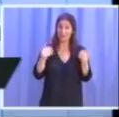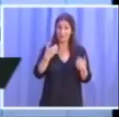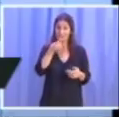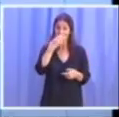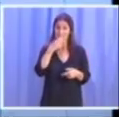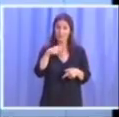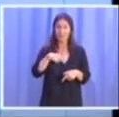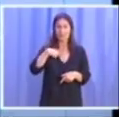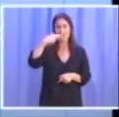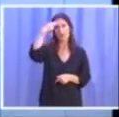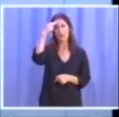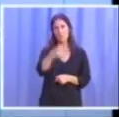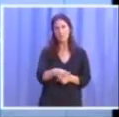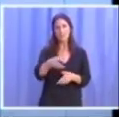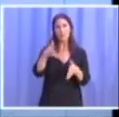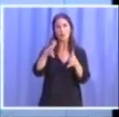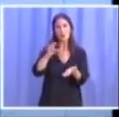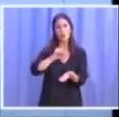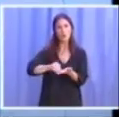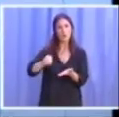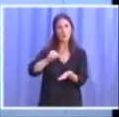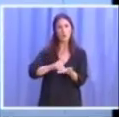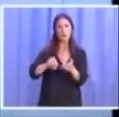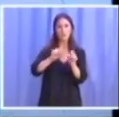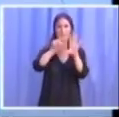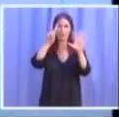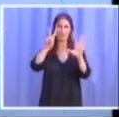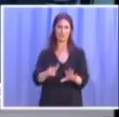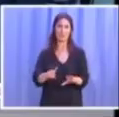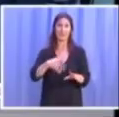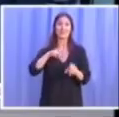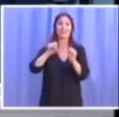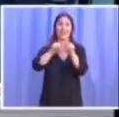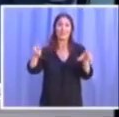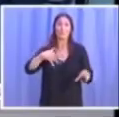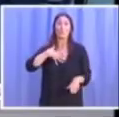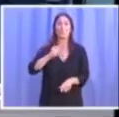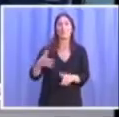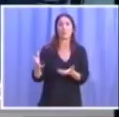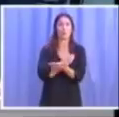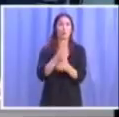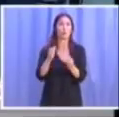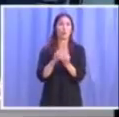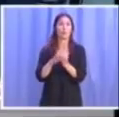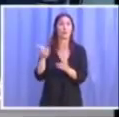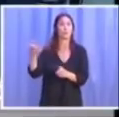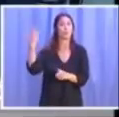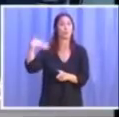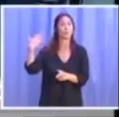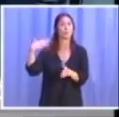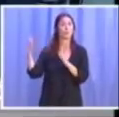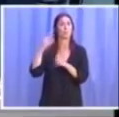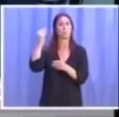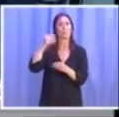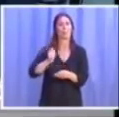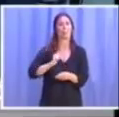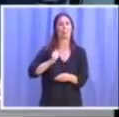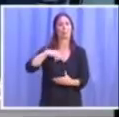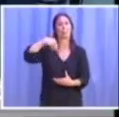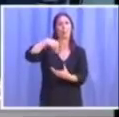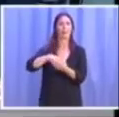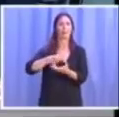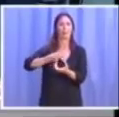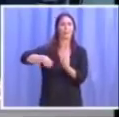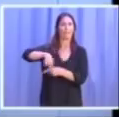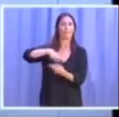estoy, se respeta el Consejo de Redacción de TG7, de la Televisión Municipal de todos los granadinos, que ustedes entendían que era un chiringuito que estaba, de